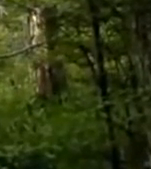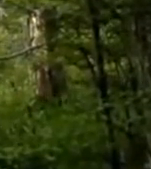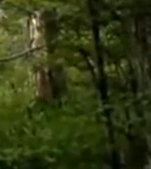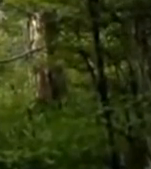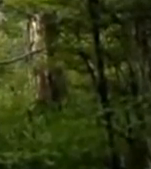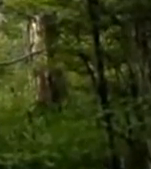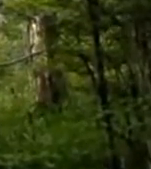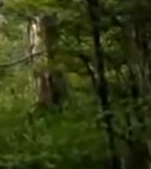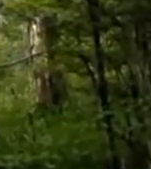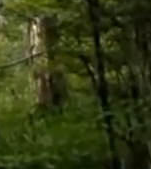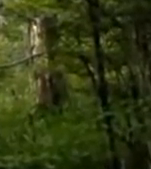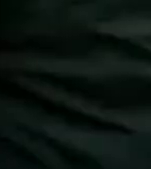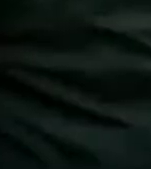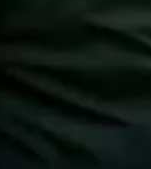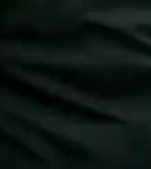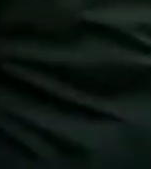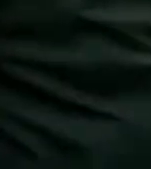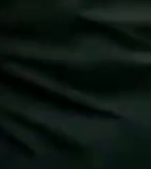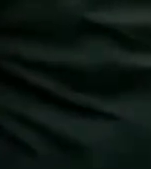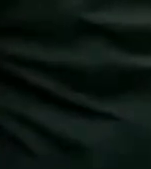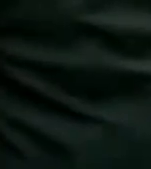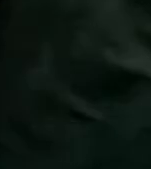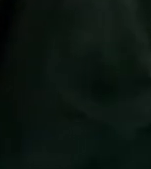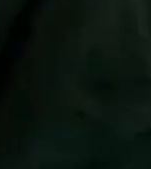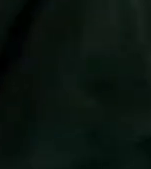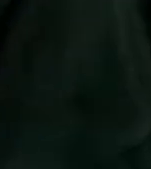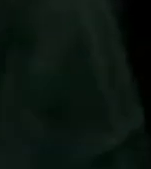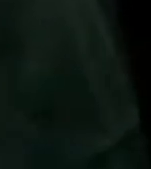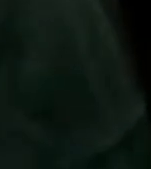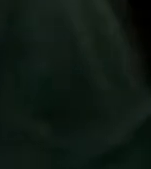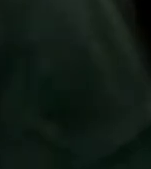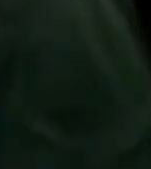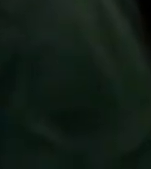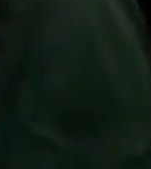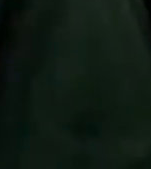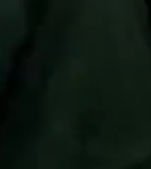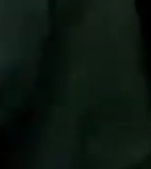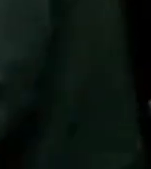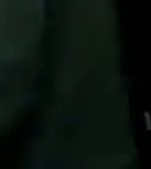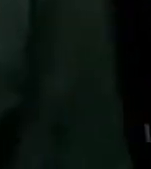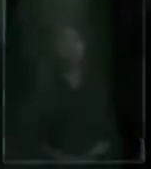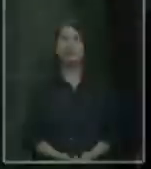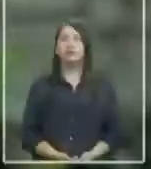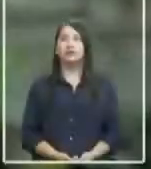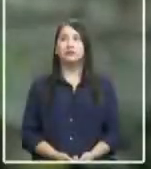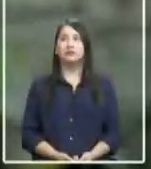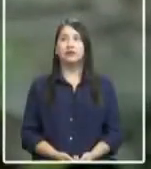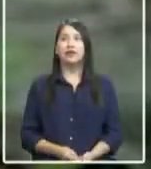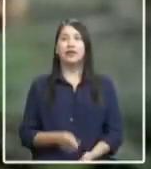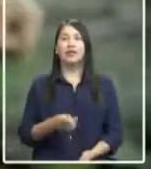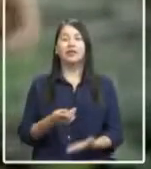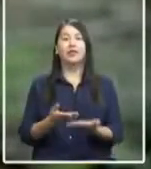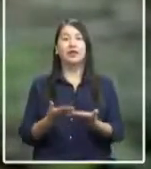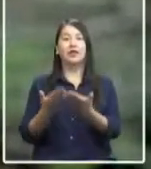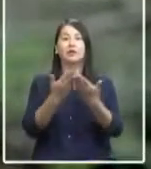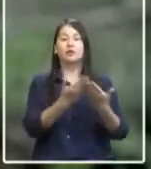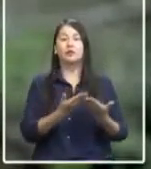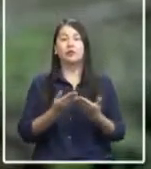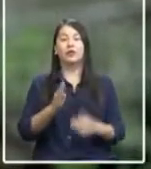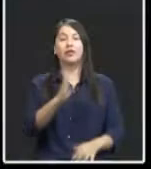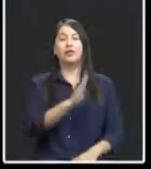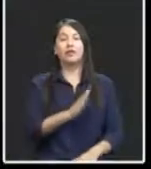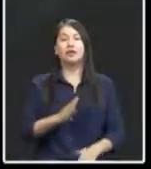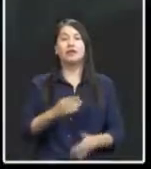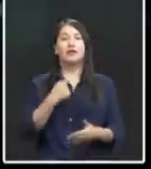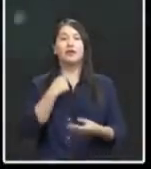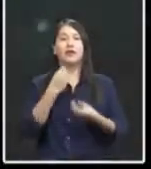global, en el contexto del cambio ambiental global, es un punto privilegiado para hacer estudio de línea de base de qué pasa con la biodiversidad,